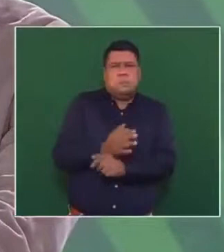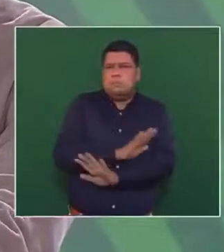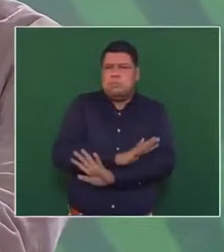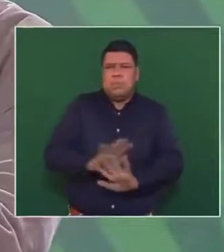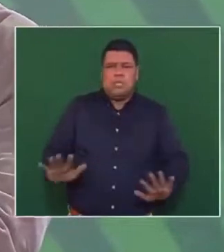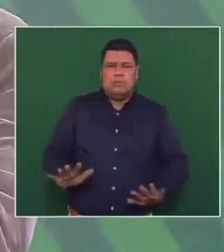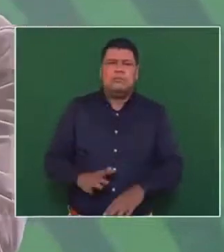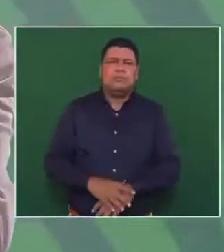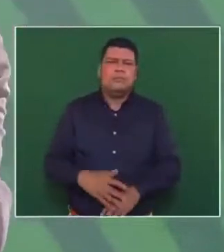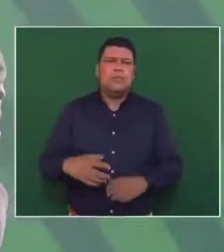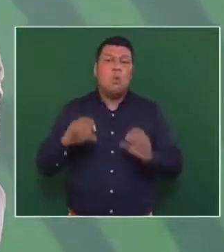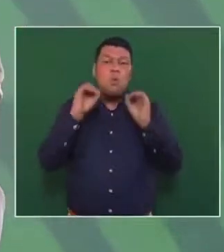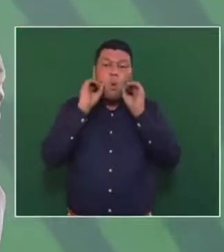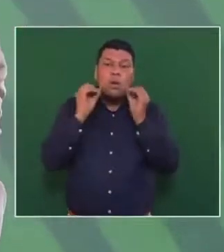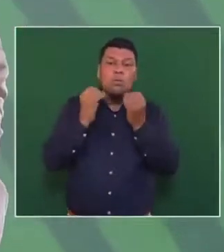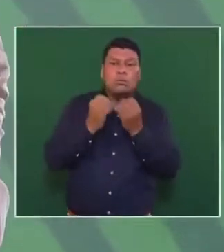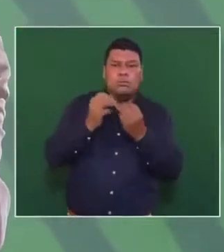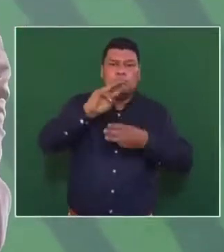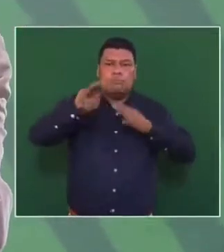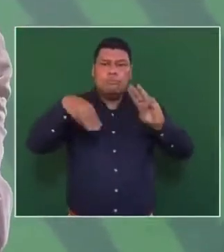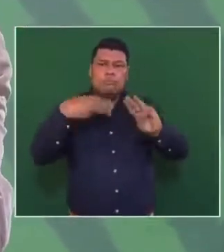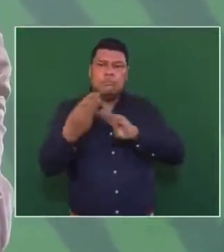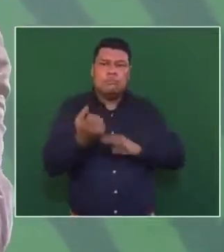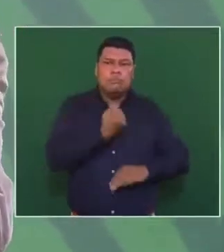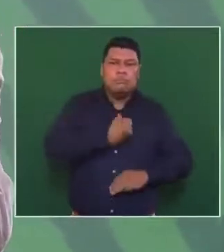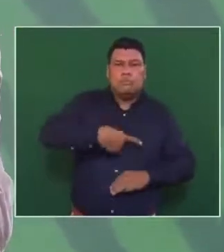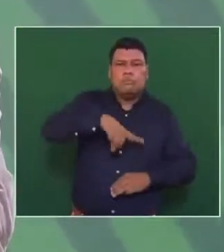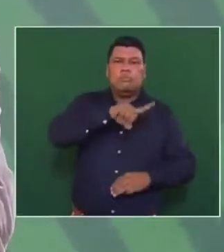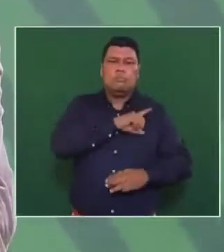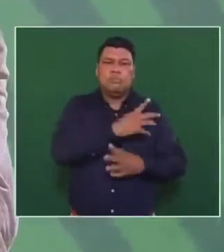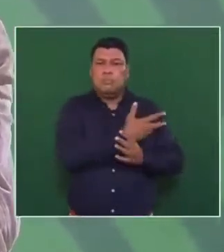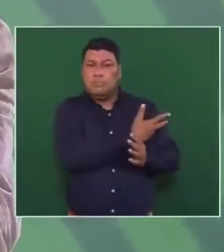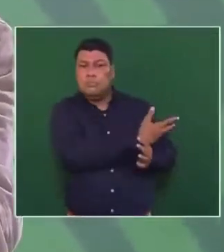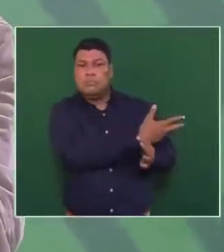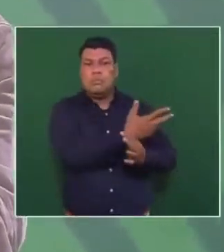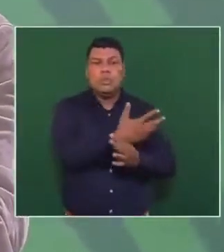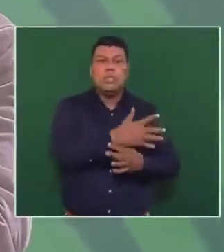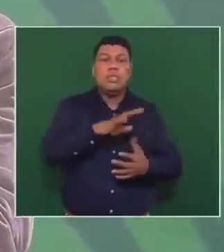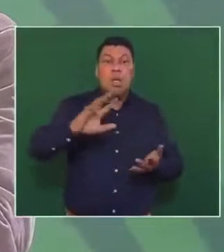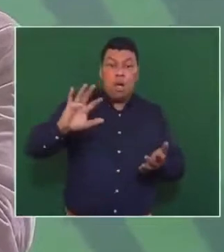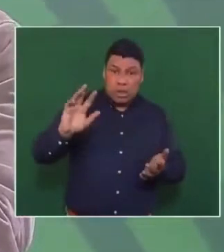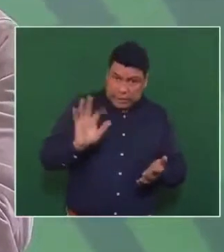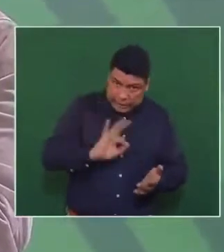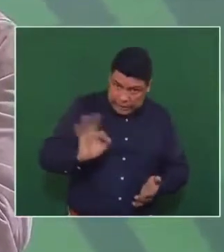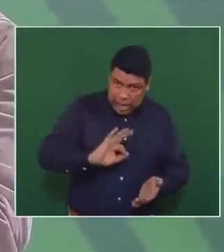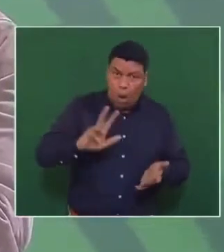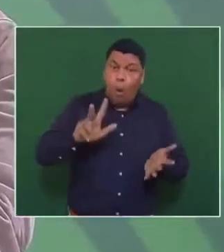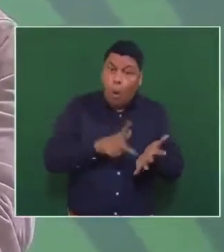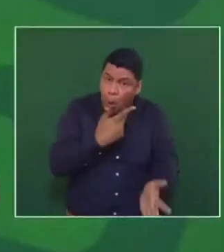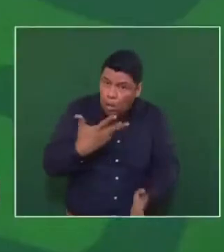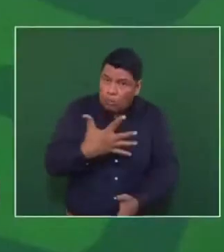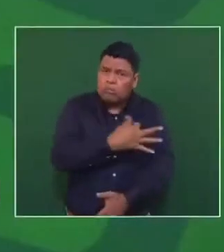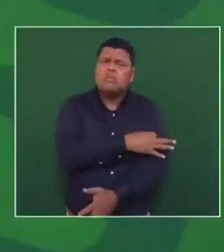Mundial de la Salud sostiene de que es necesario reforzar, lo haríamos.